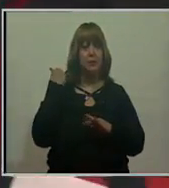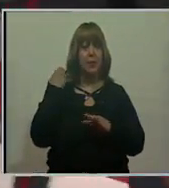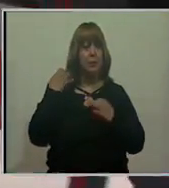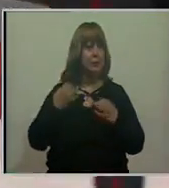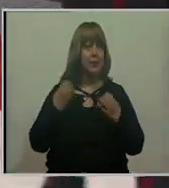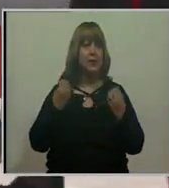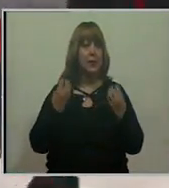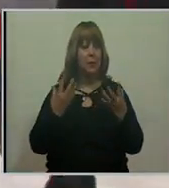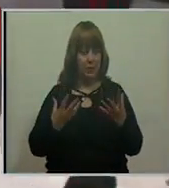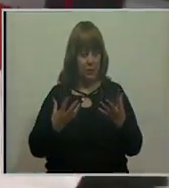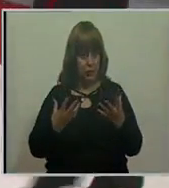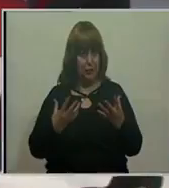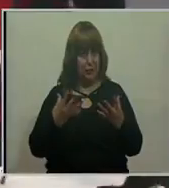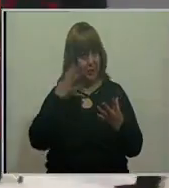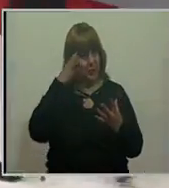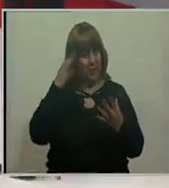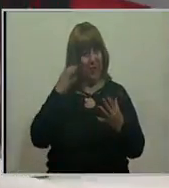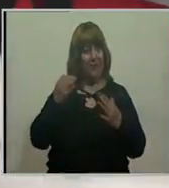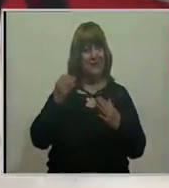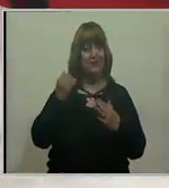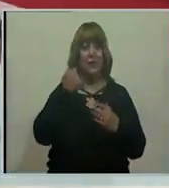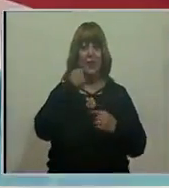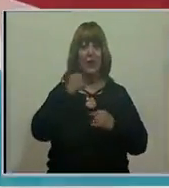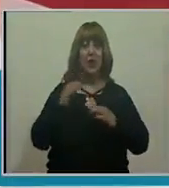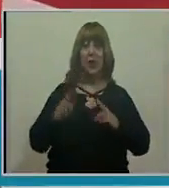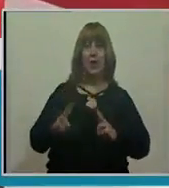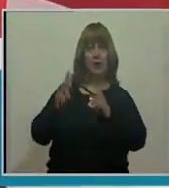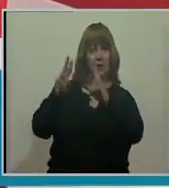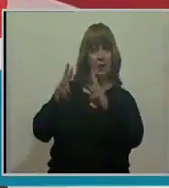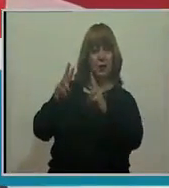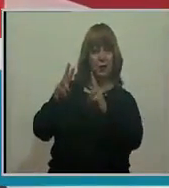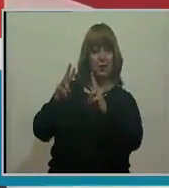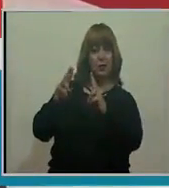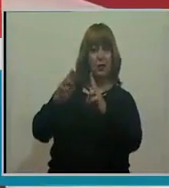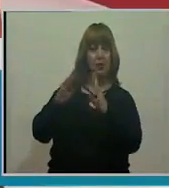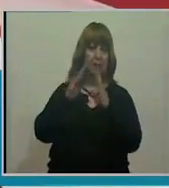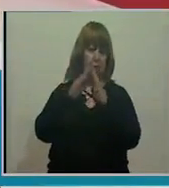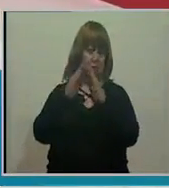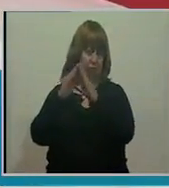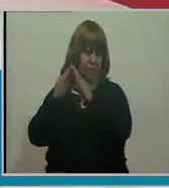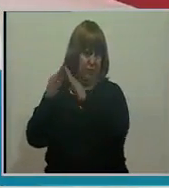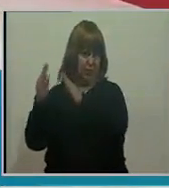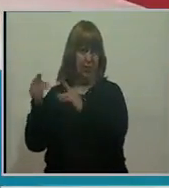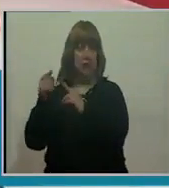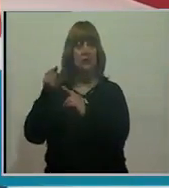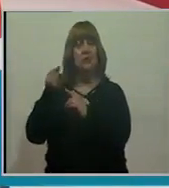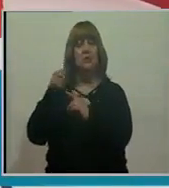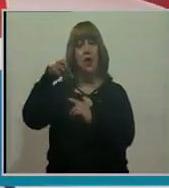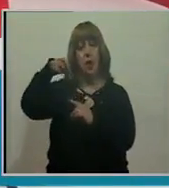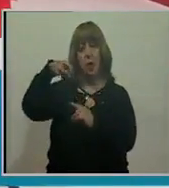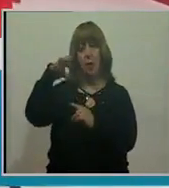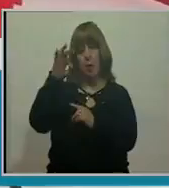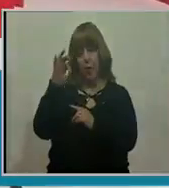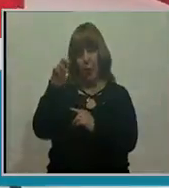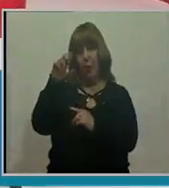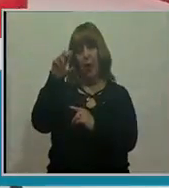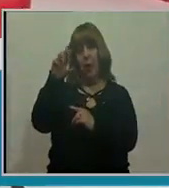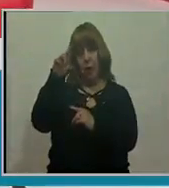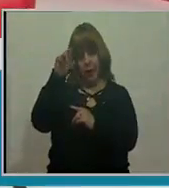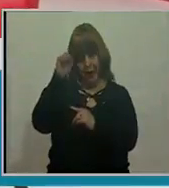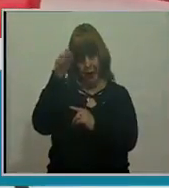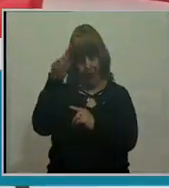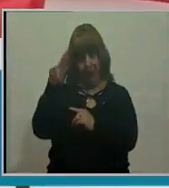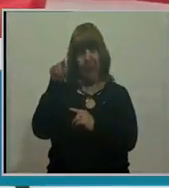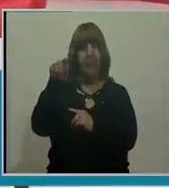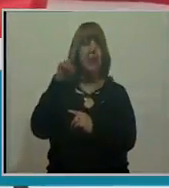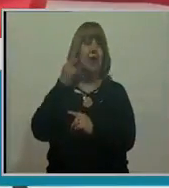lo que había sucedido en uno de los edificios, de los complejos habitacionales que tiene Procrear en el departamento de Maipú, y